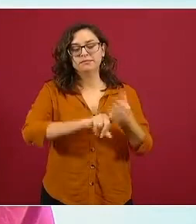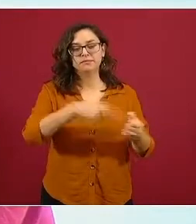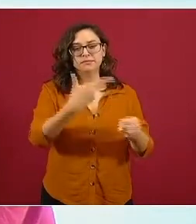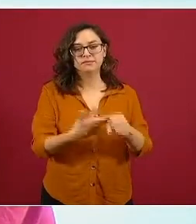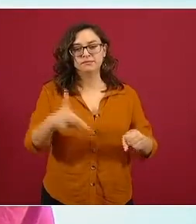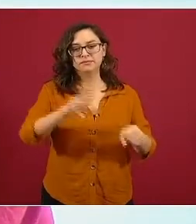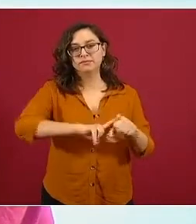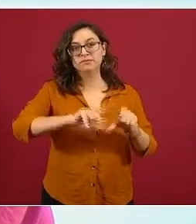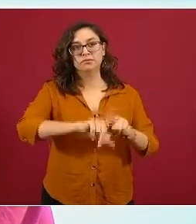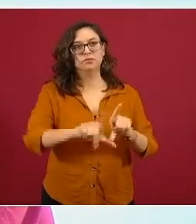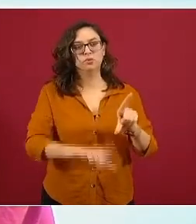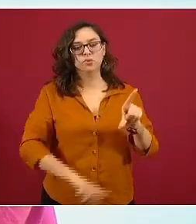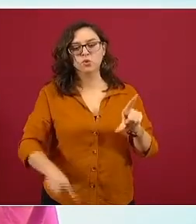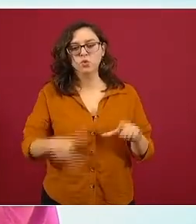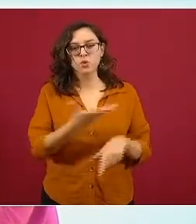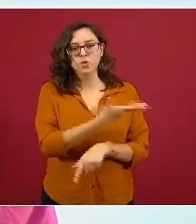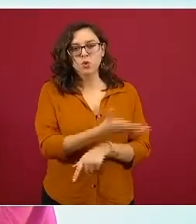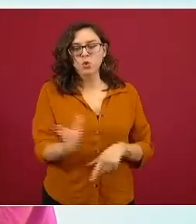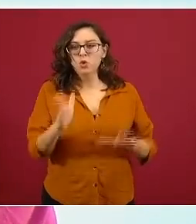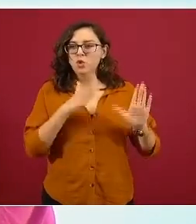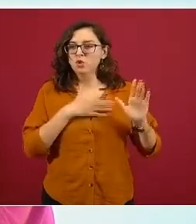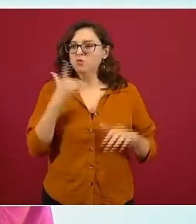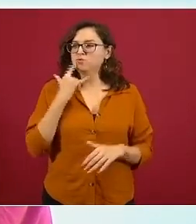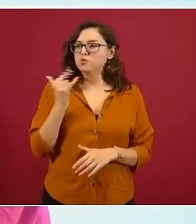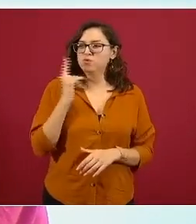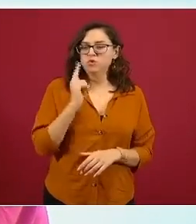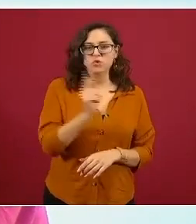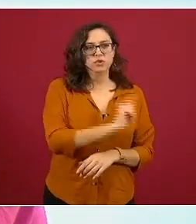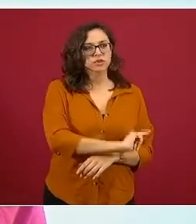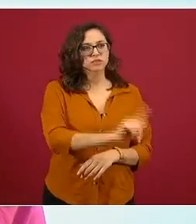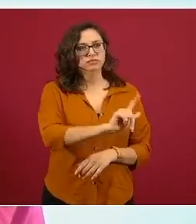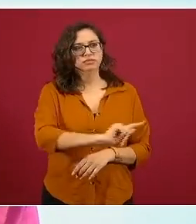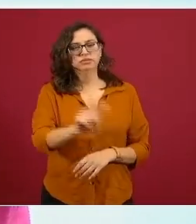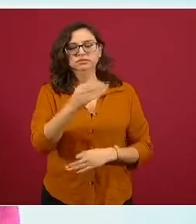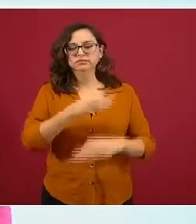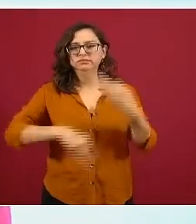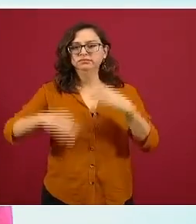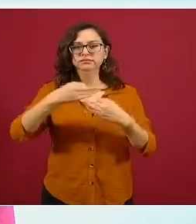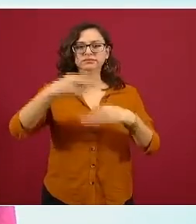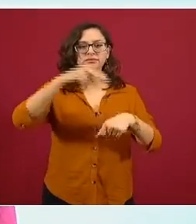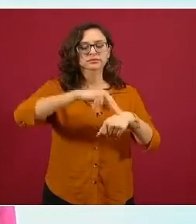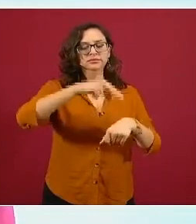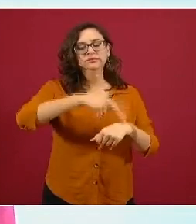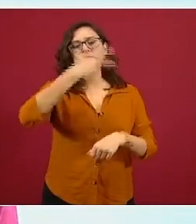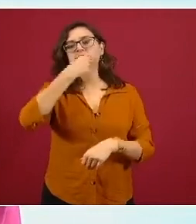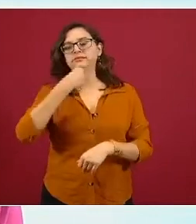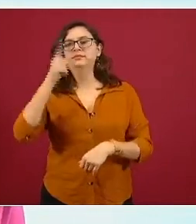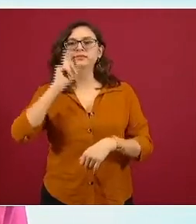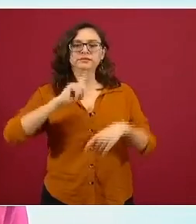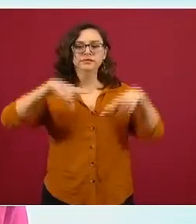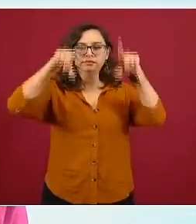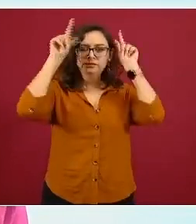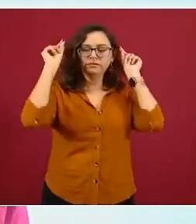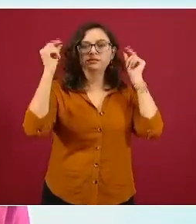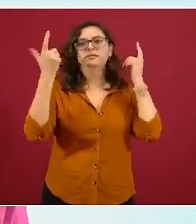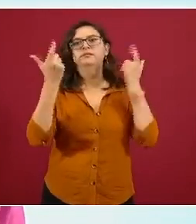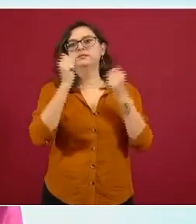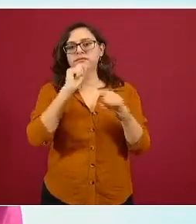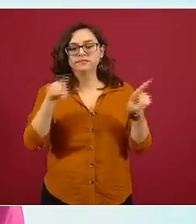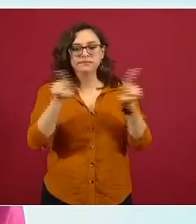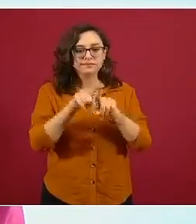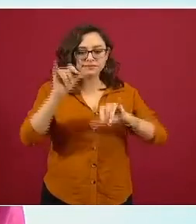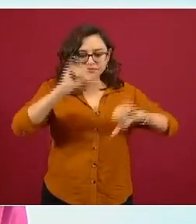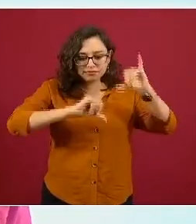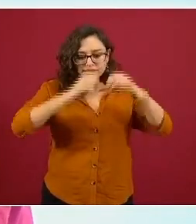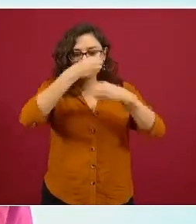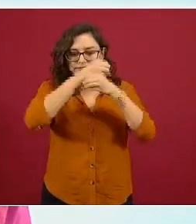su compromiso, profesionalismo, de todos los médicos, médicas, enfermeras, enfermeros, personal de